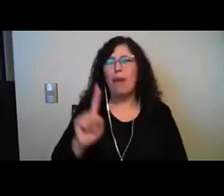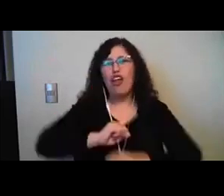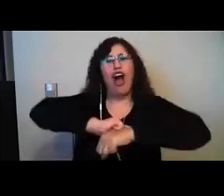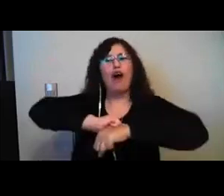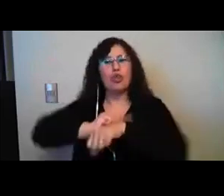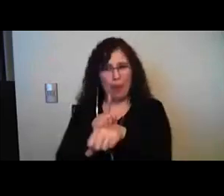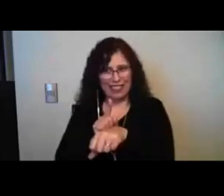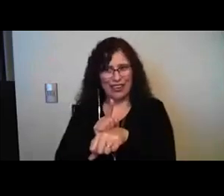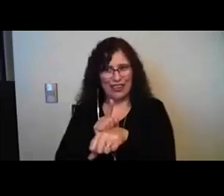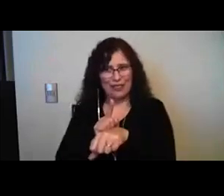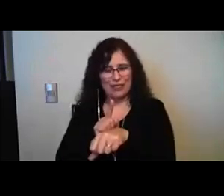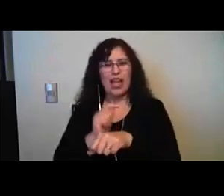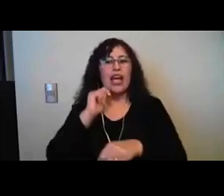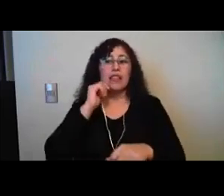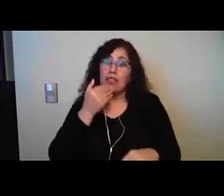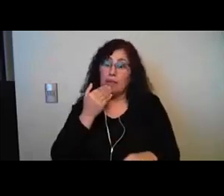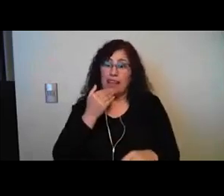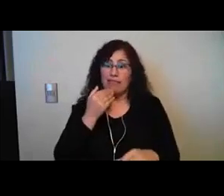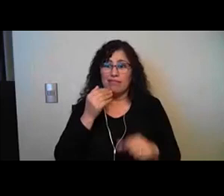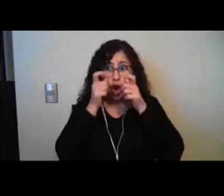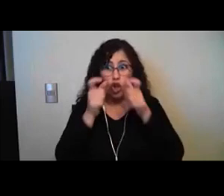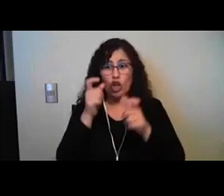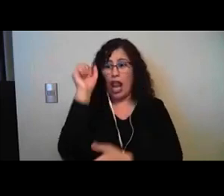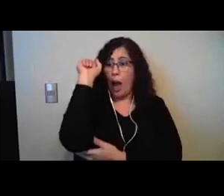con el control de la postura corporal,